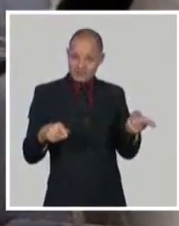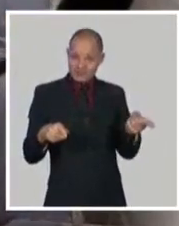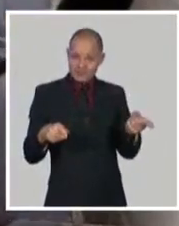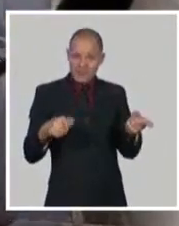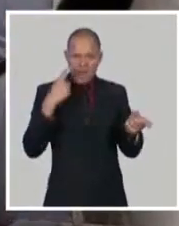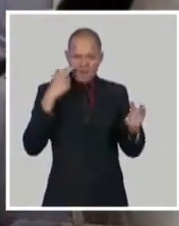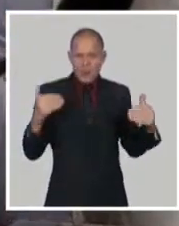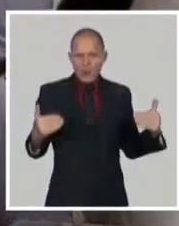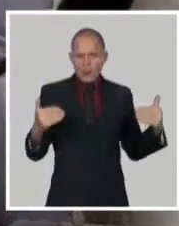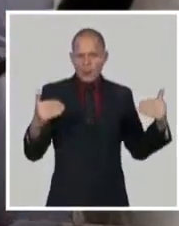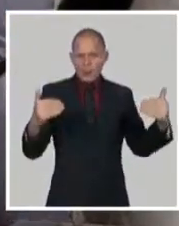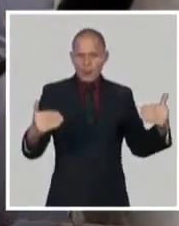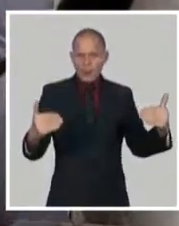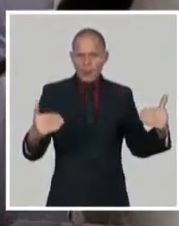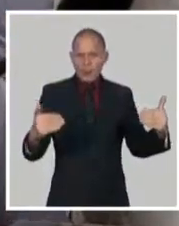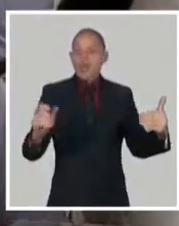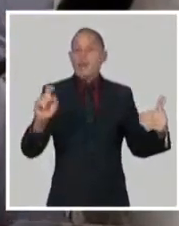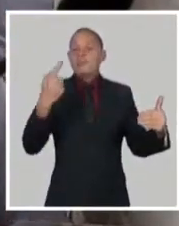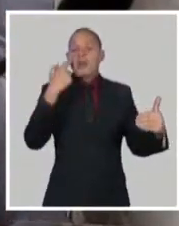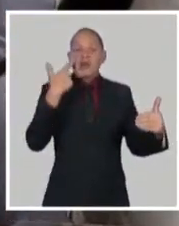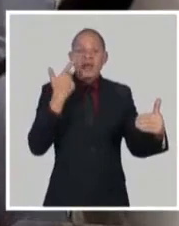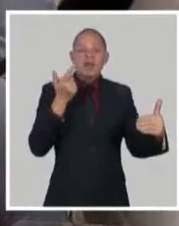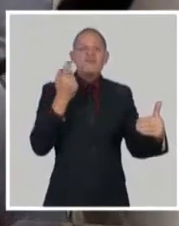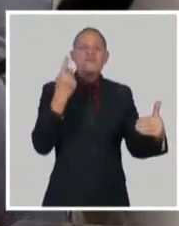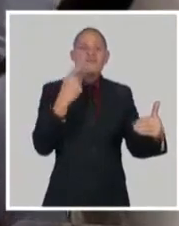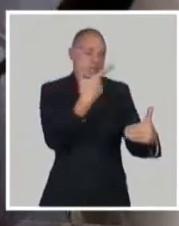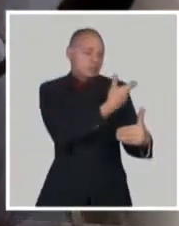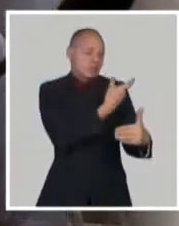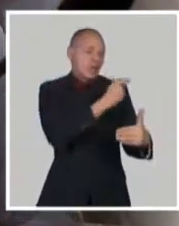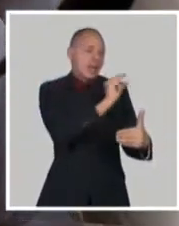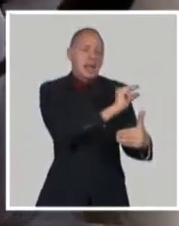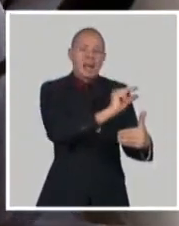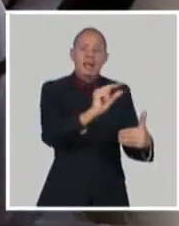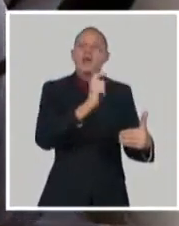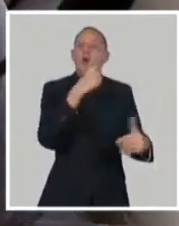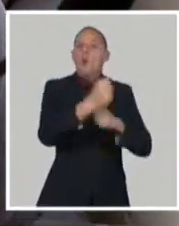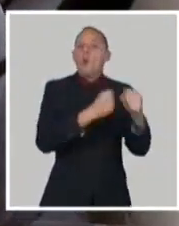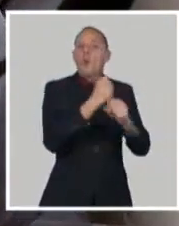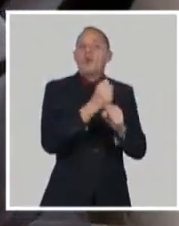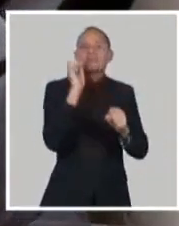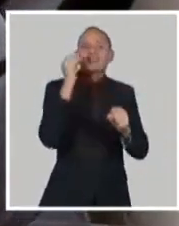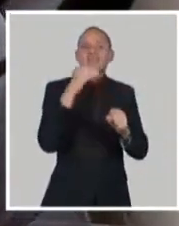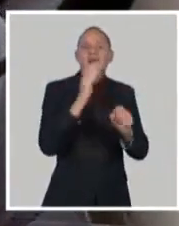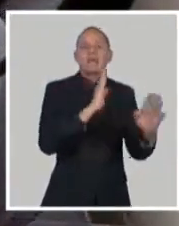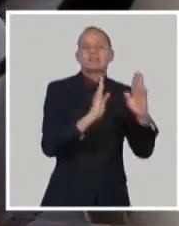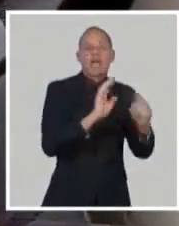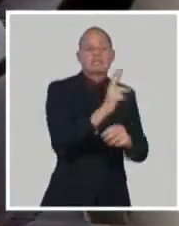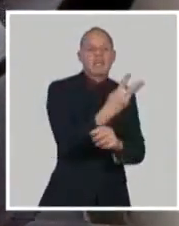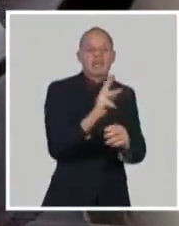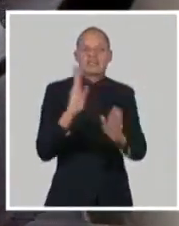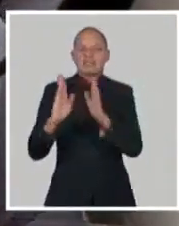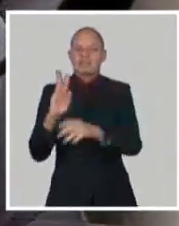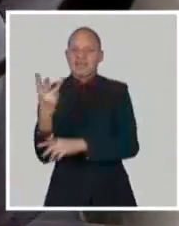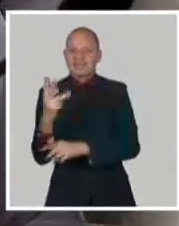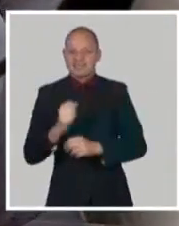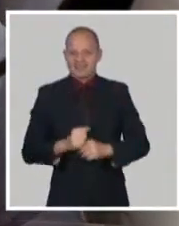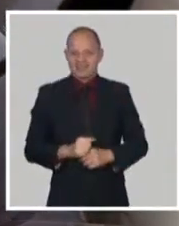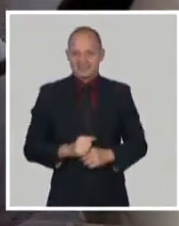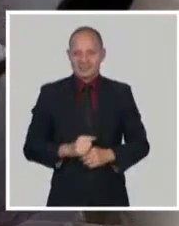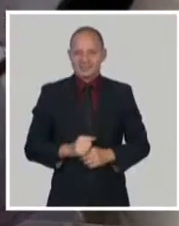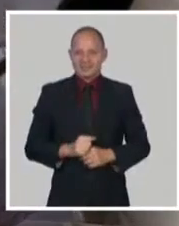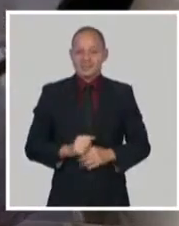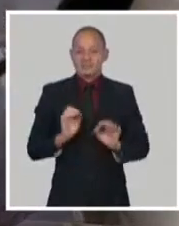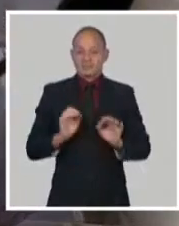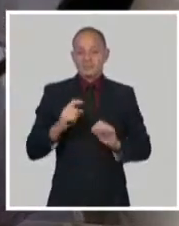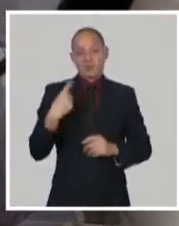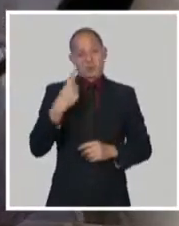primer lugar tener las dosis de hacer la fase 3, es el primer elemento, pero además estamos pensando en que, bueno,